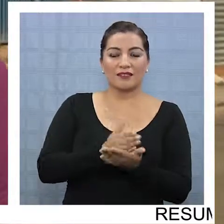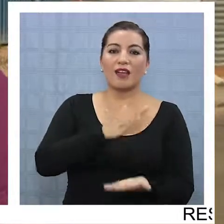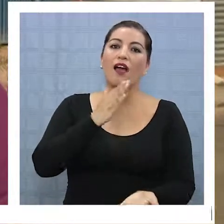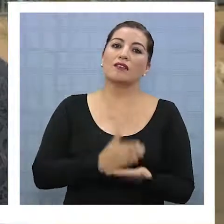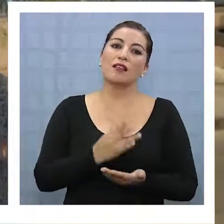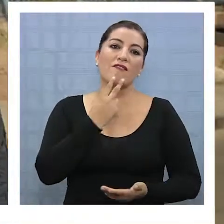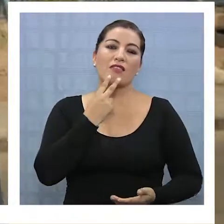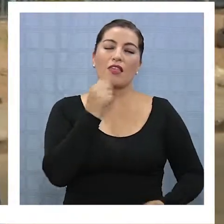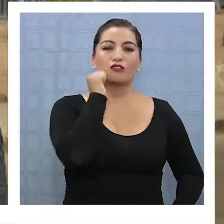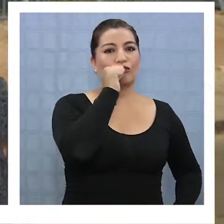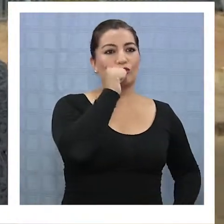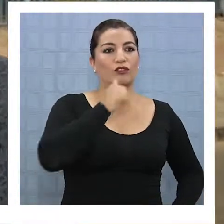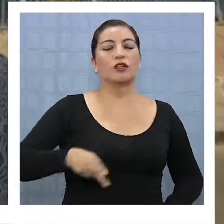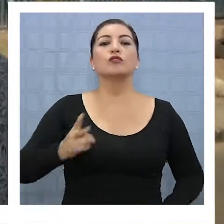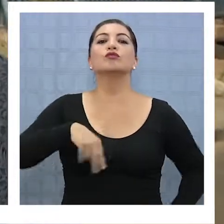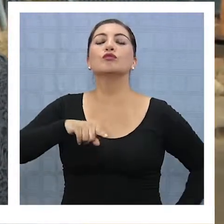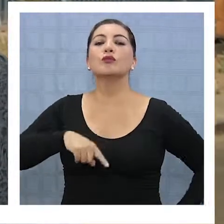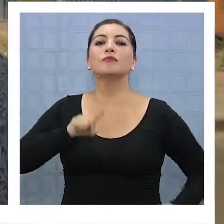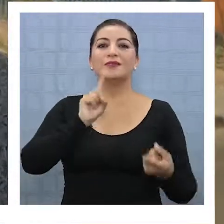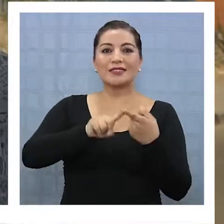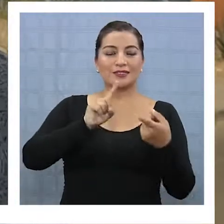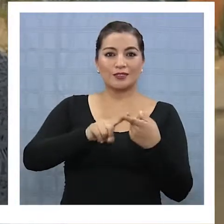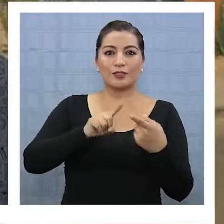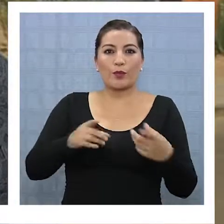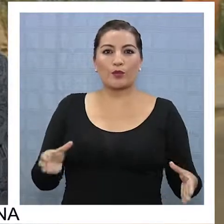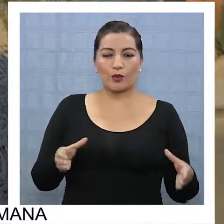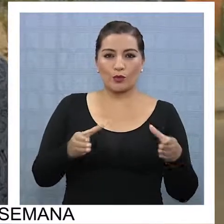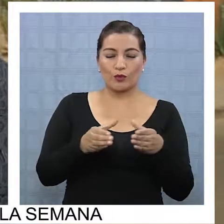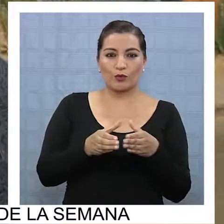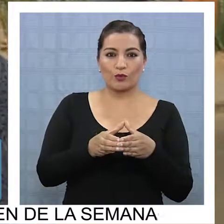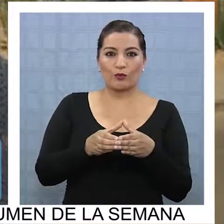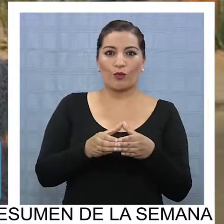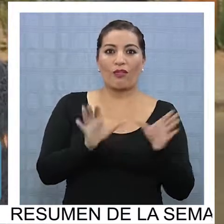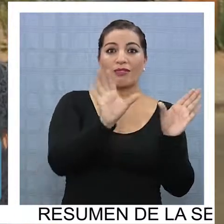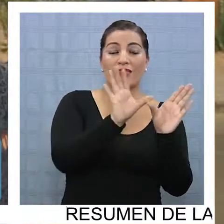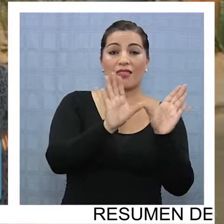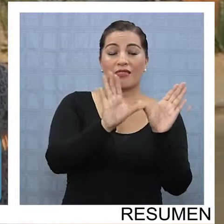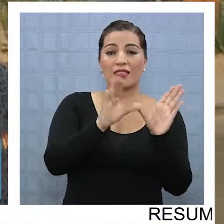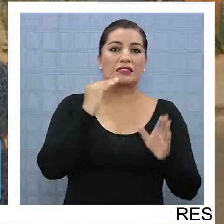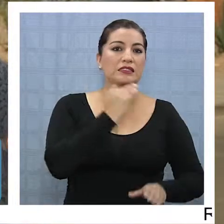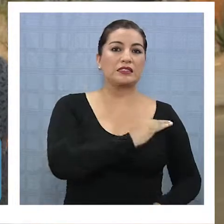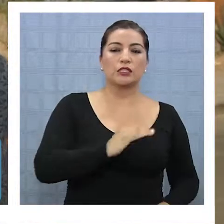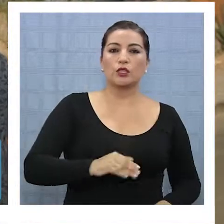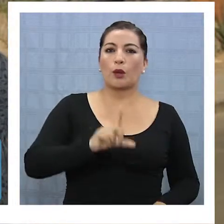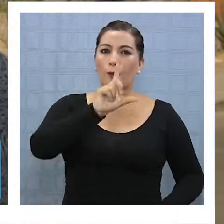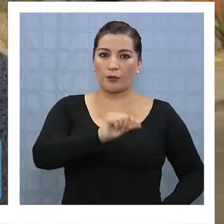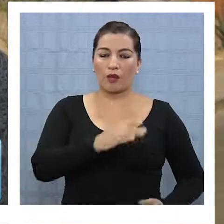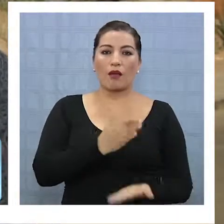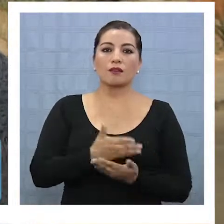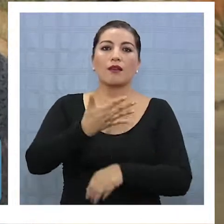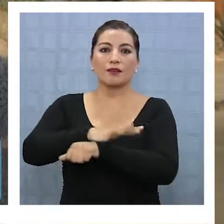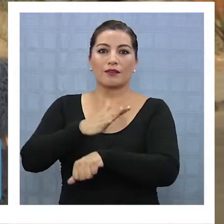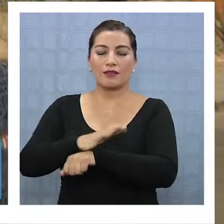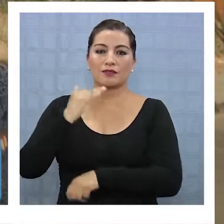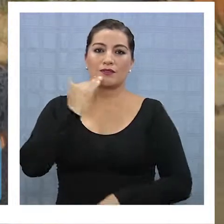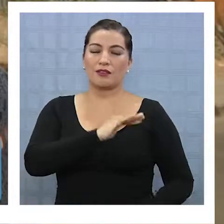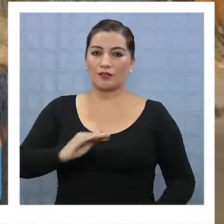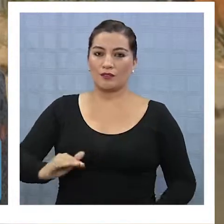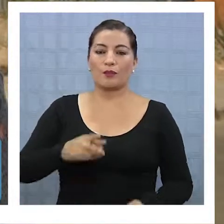su vida diaria. Tenemos que participar en un grupo de 10 alumnos mínimo, hasta 15, para